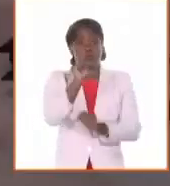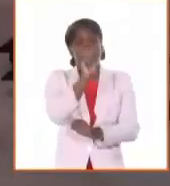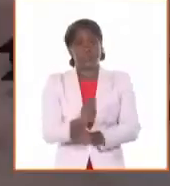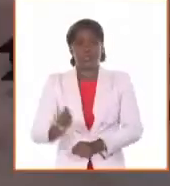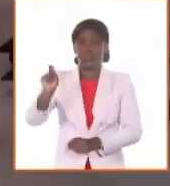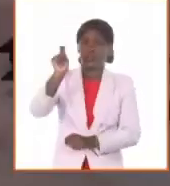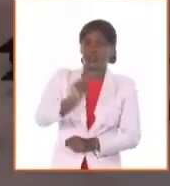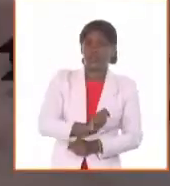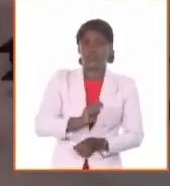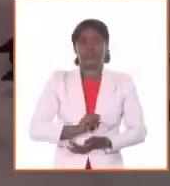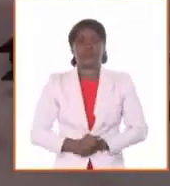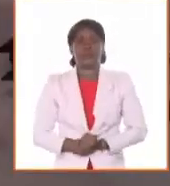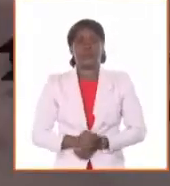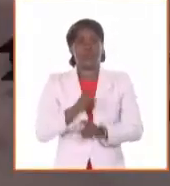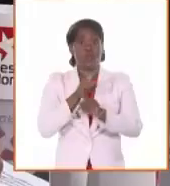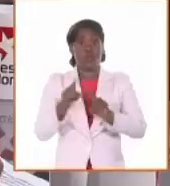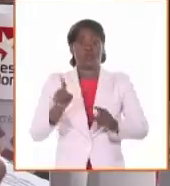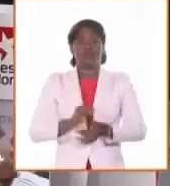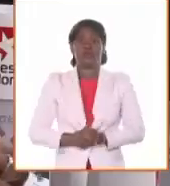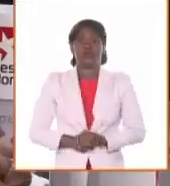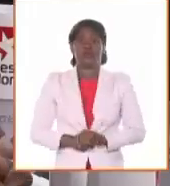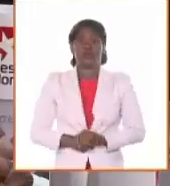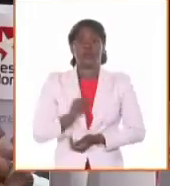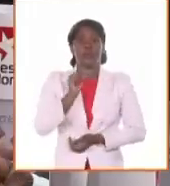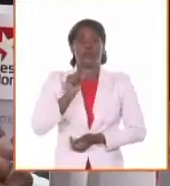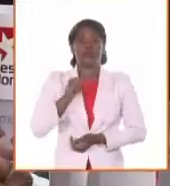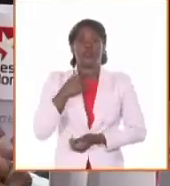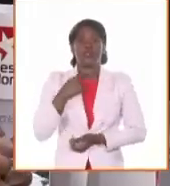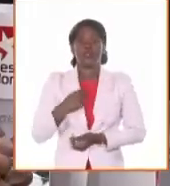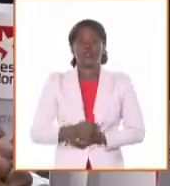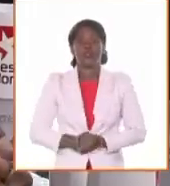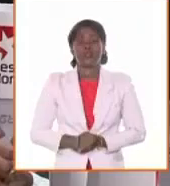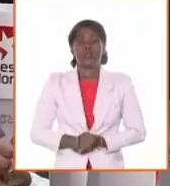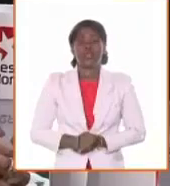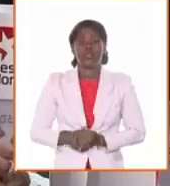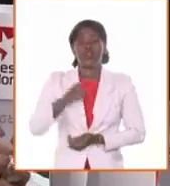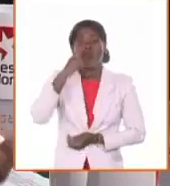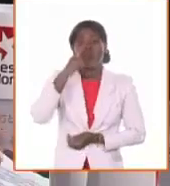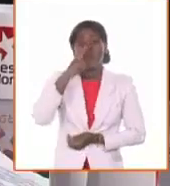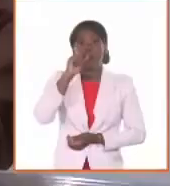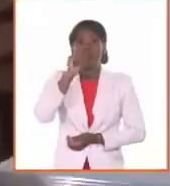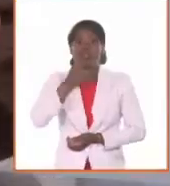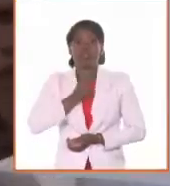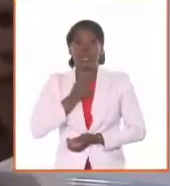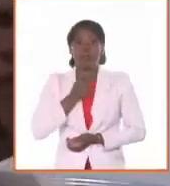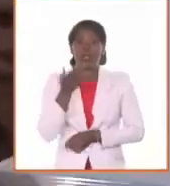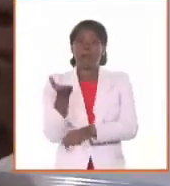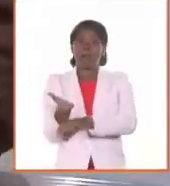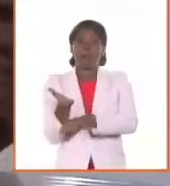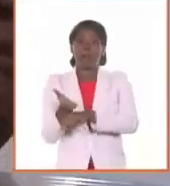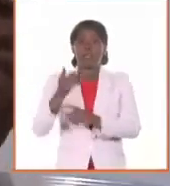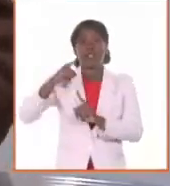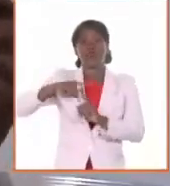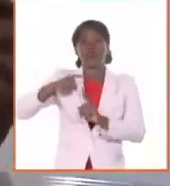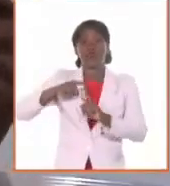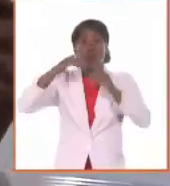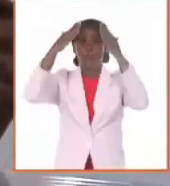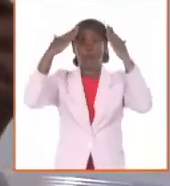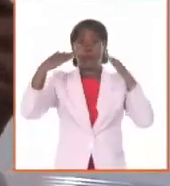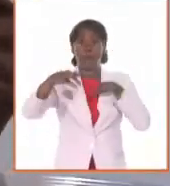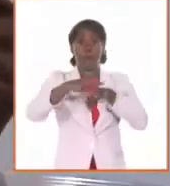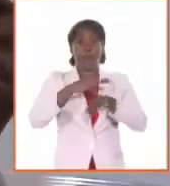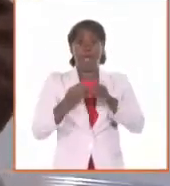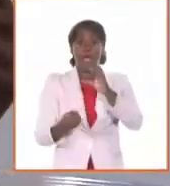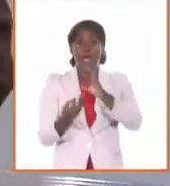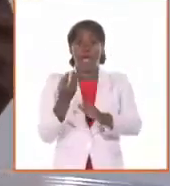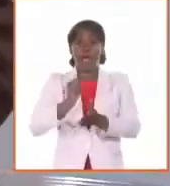para casar porque desde octubre noviembre pidieron turno y no se han podido casar exactamente ese es un tema que incluso lo vamos